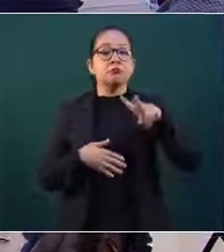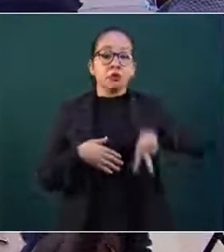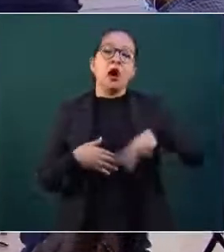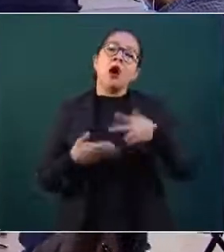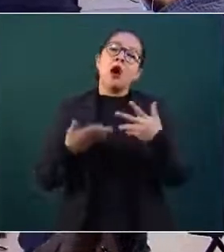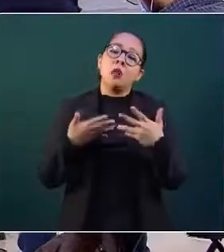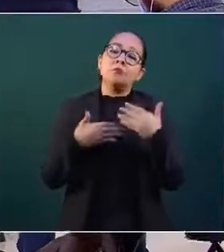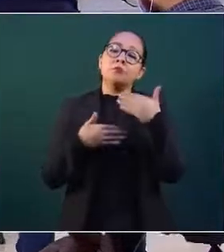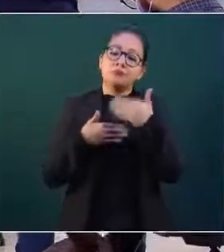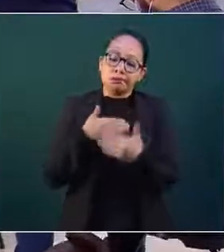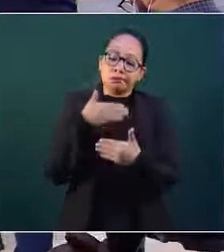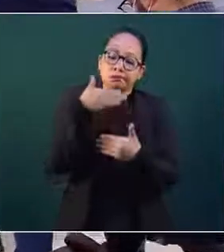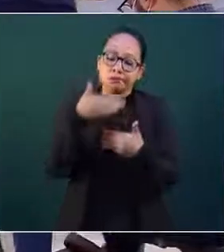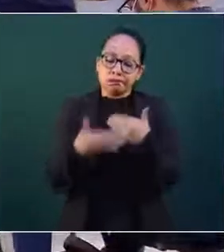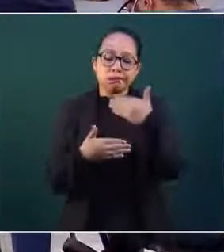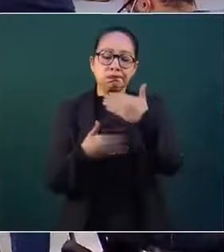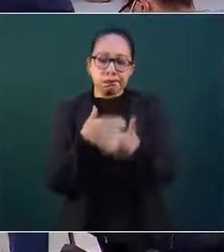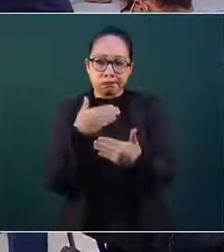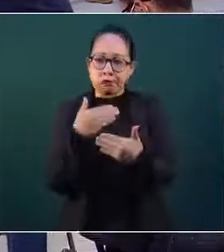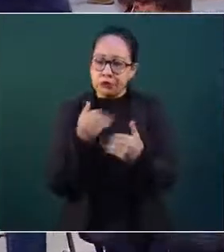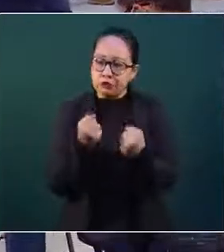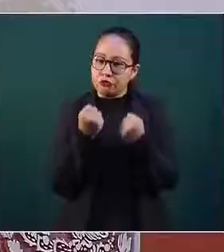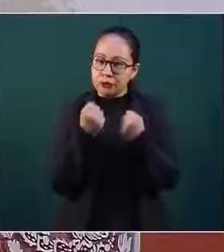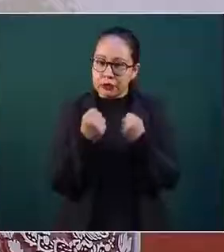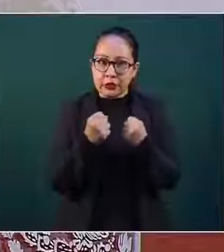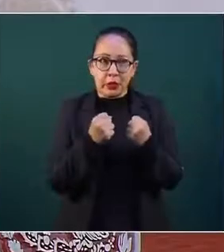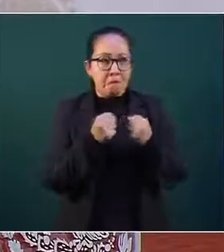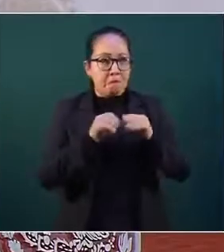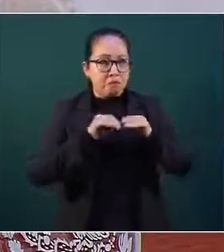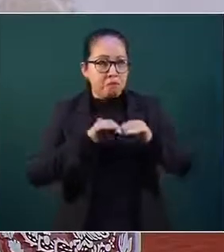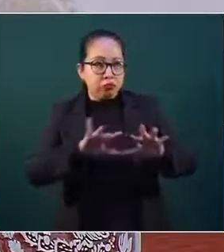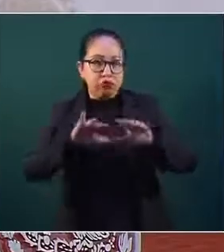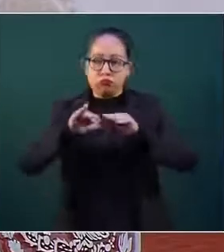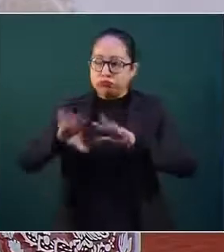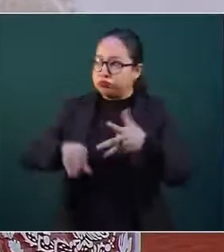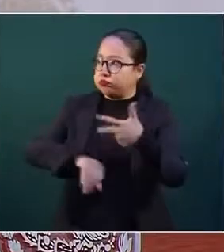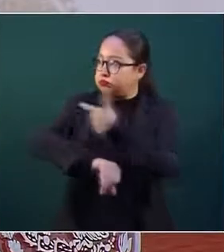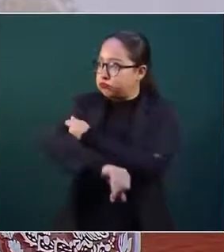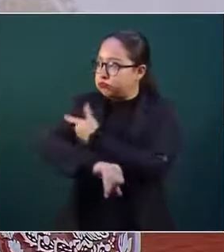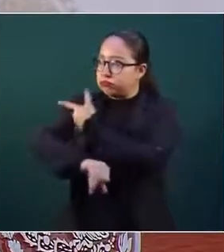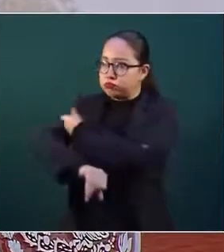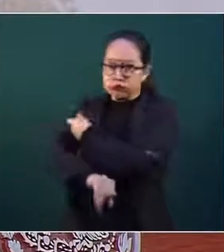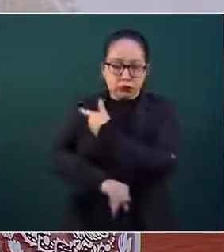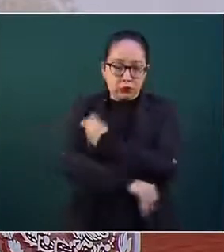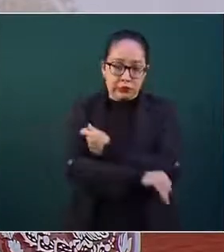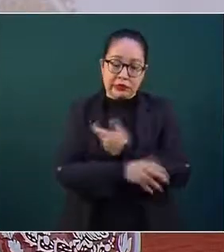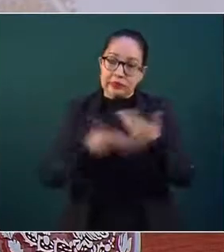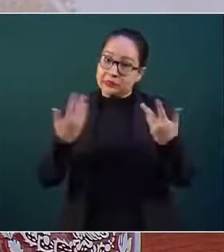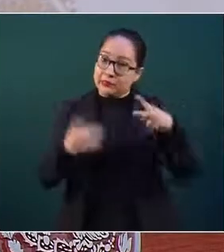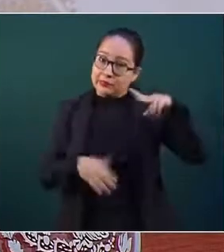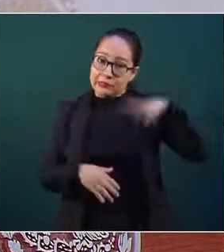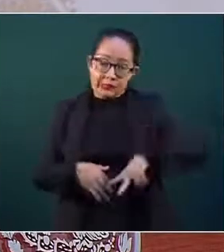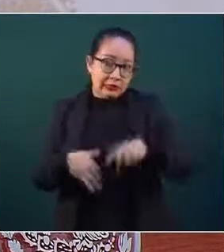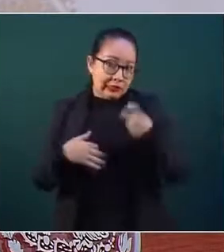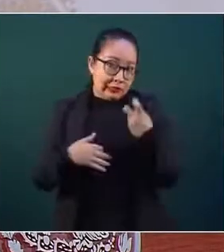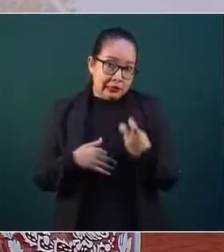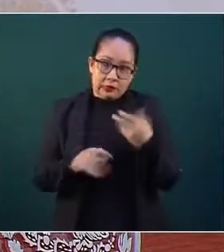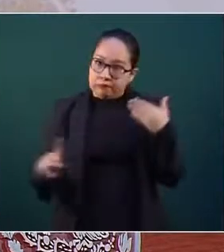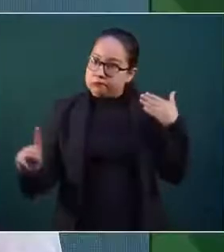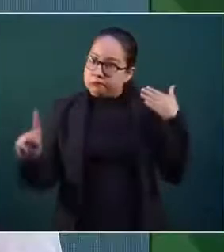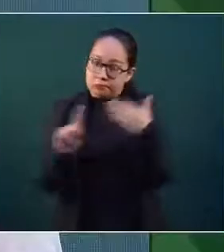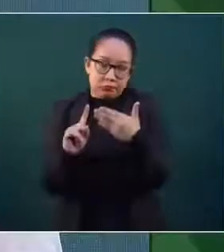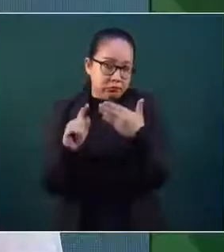intensificando la vacunación, porque no hay otra